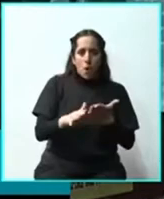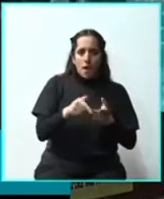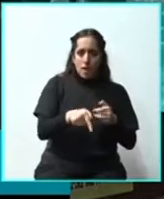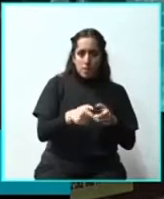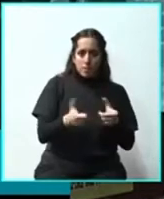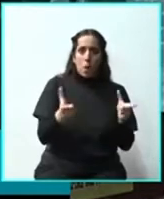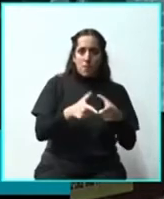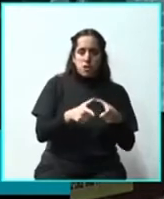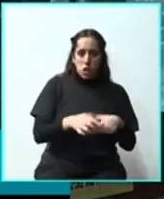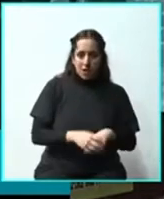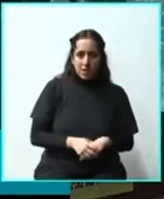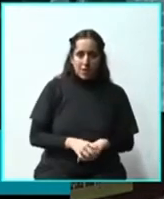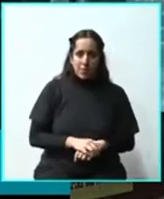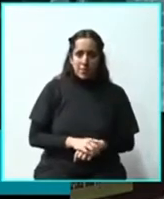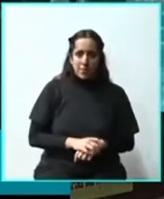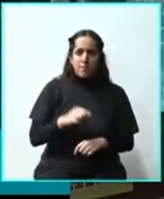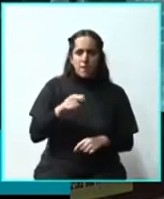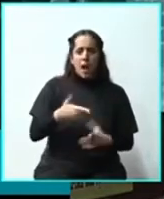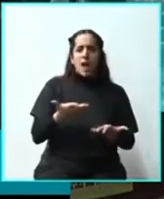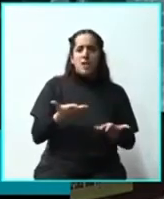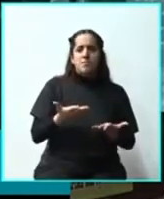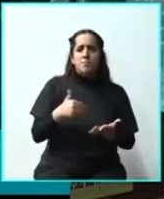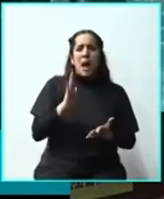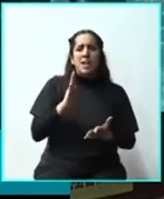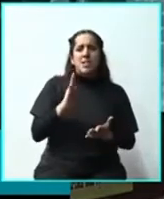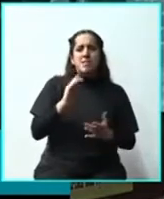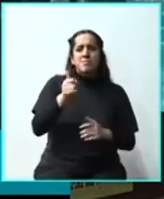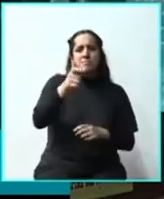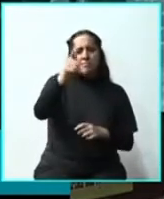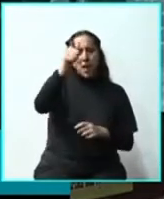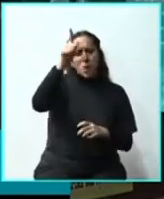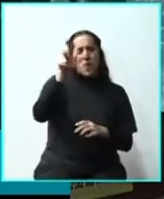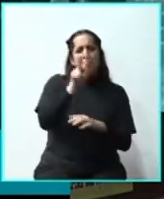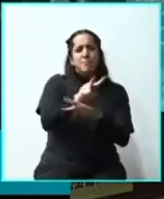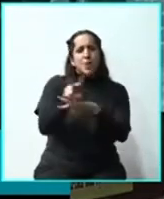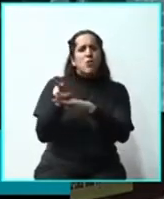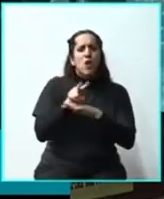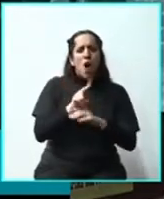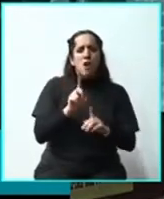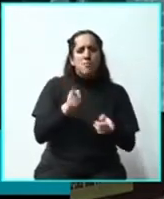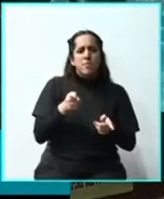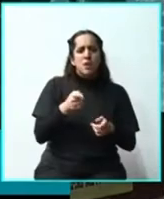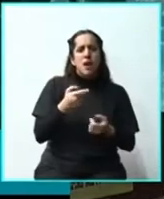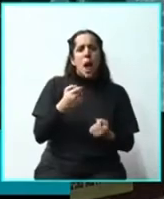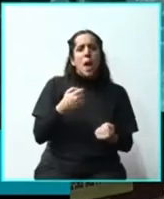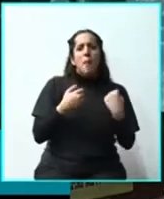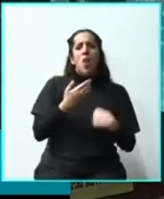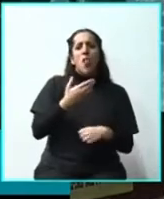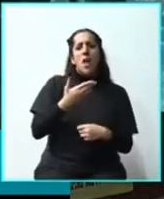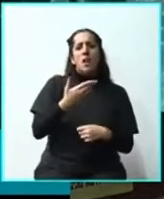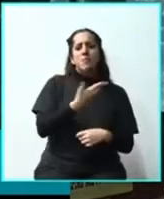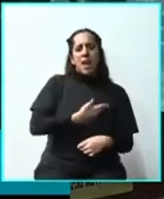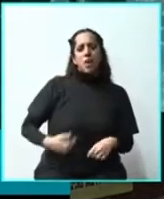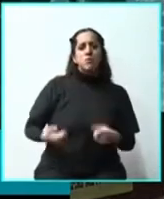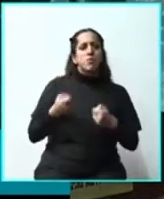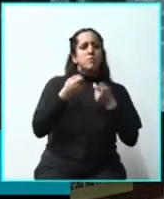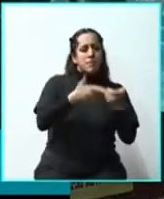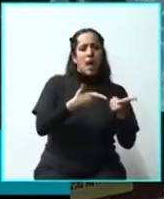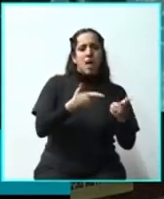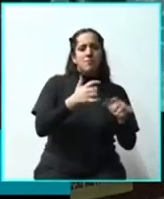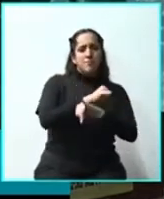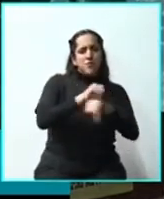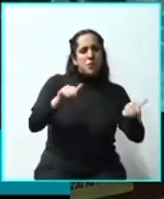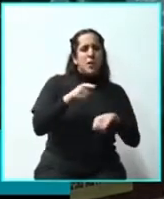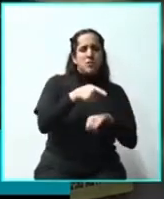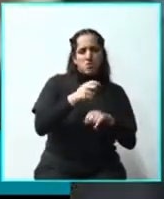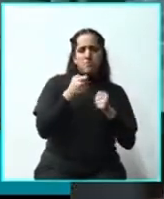para que haya también un mayor control y para que el Ejecutivo pueda brindar informes a ella. Y no